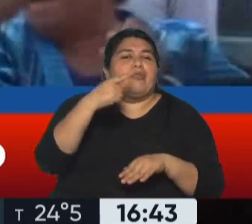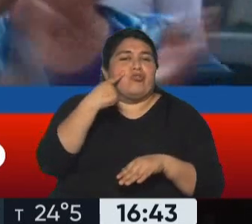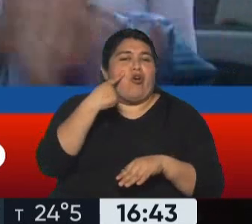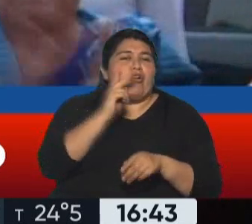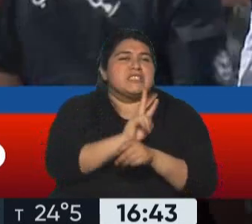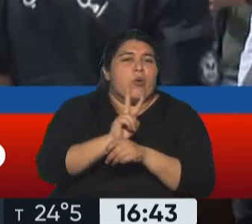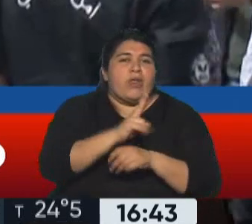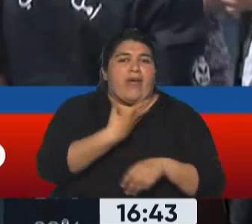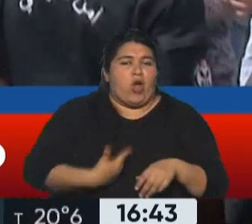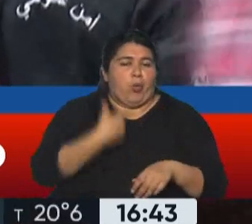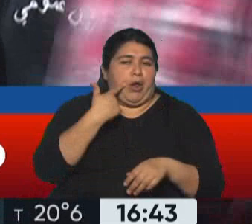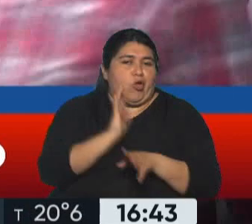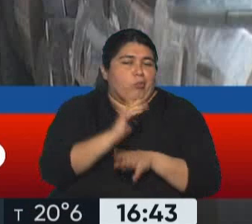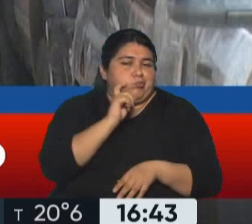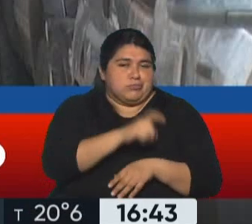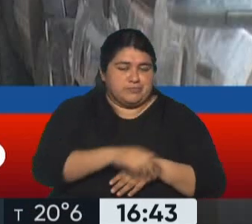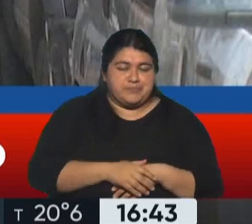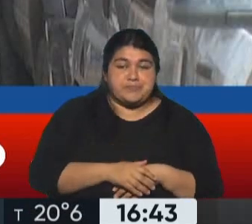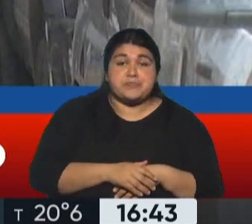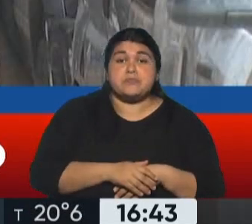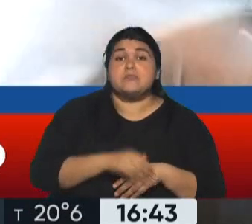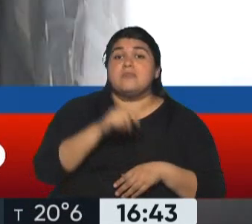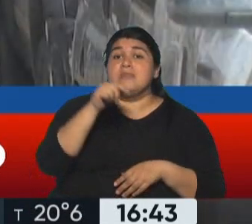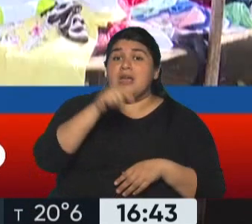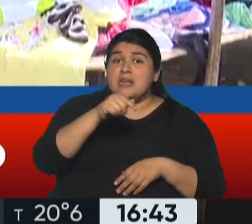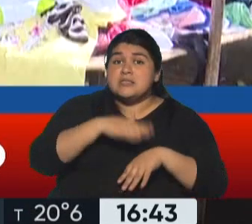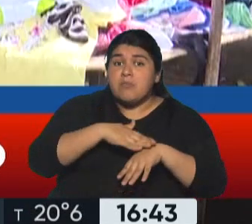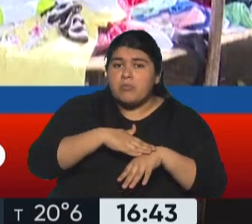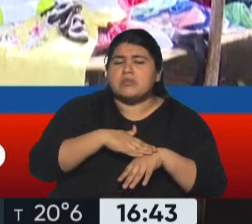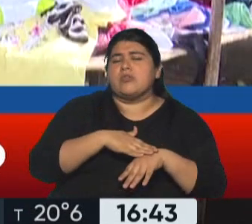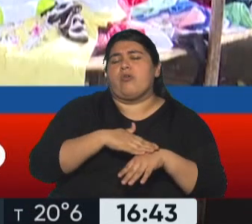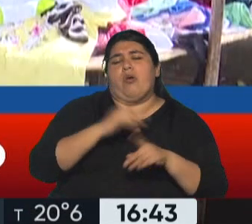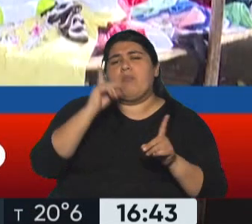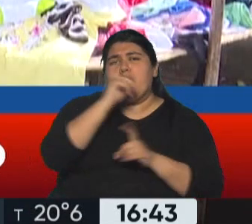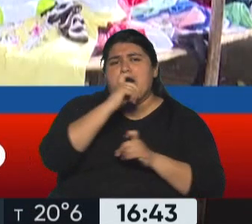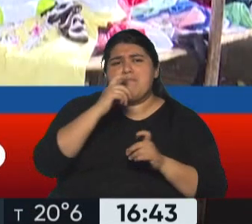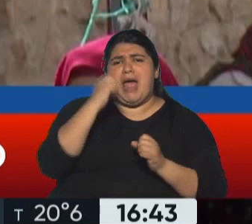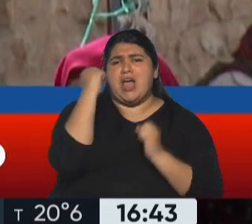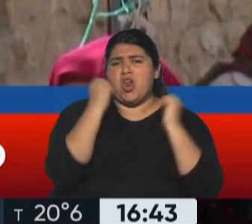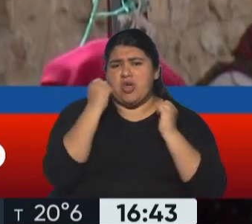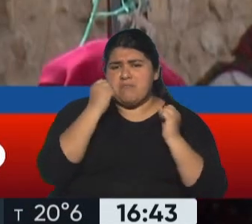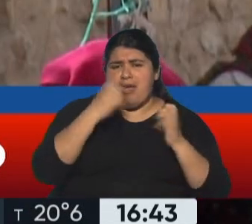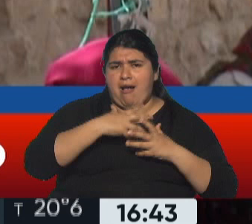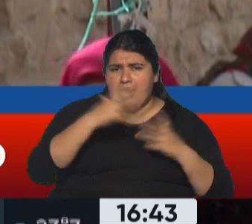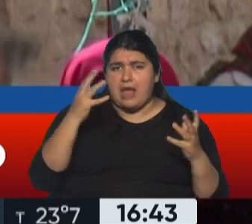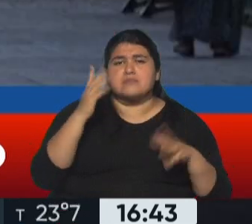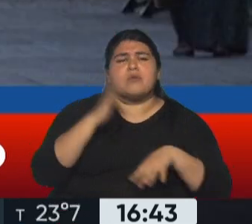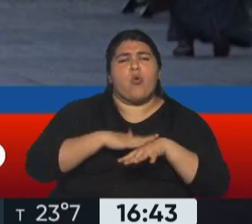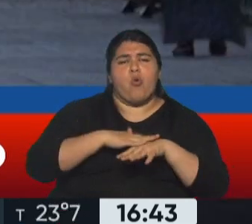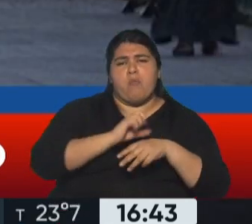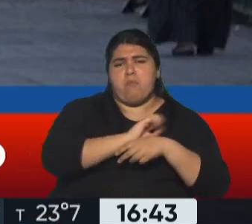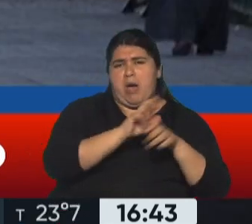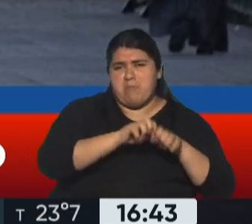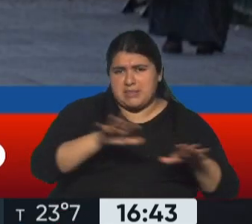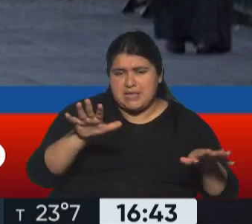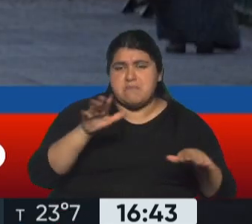Estas tensiones políticas se desarrollan en un trasfondo de aguda crisis económica intensificada por la pandemia que